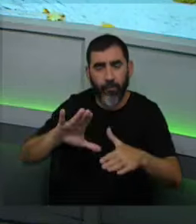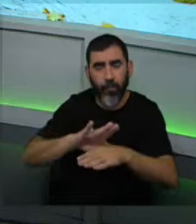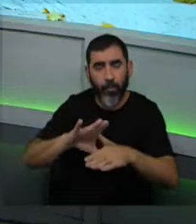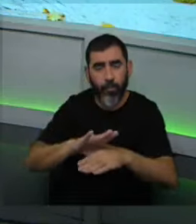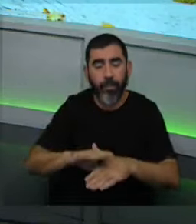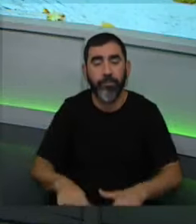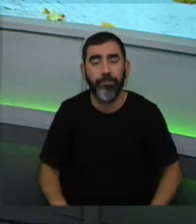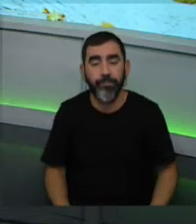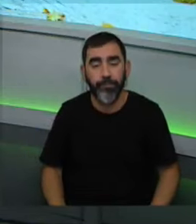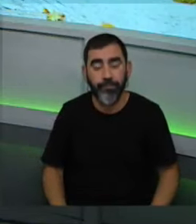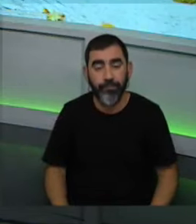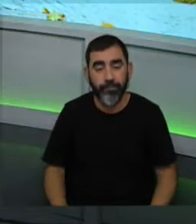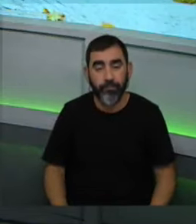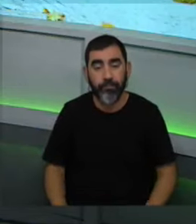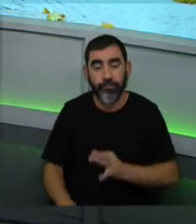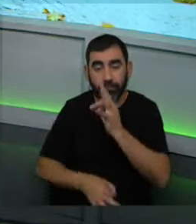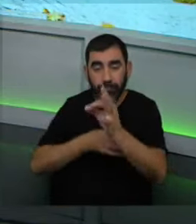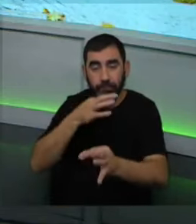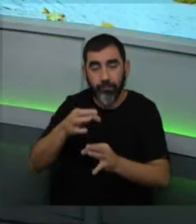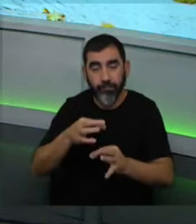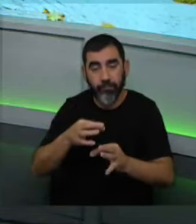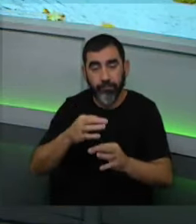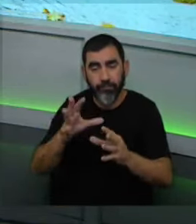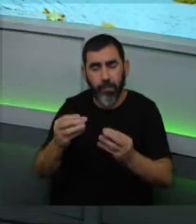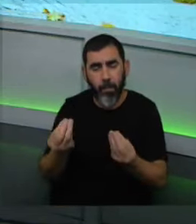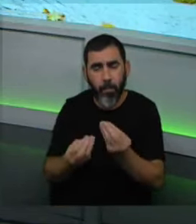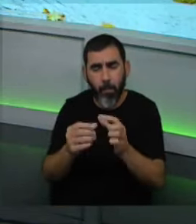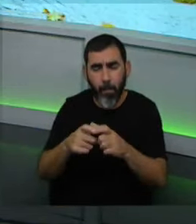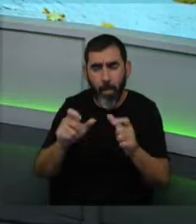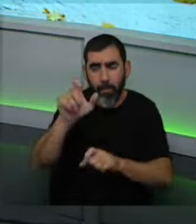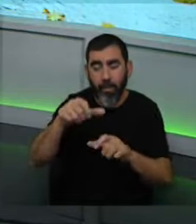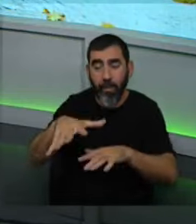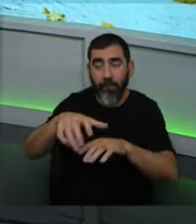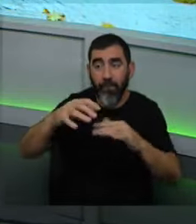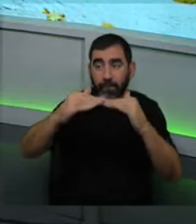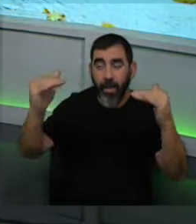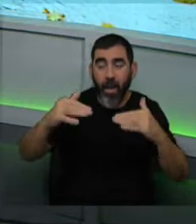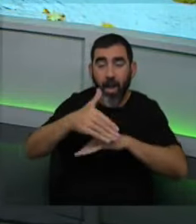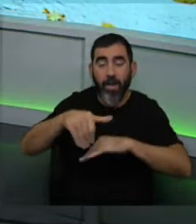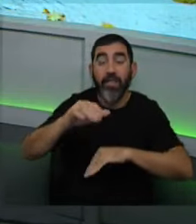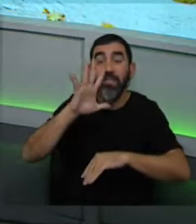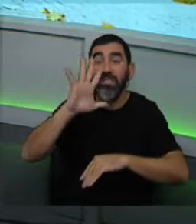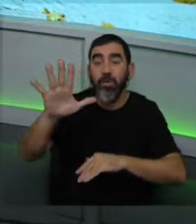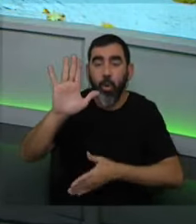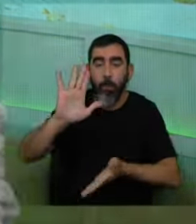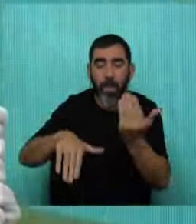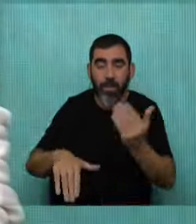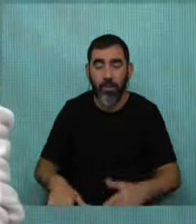del ministerio explican que existe un subregistro y que las personas que viven en intemperie son más de